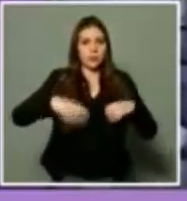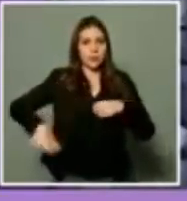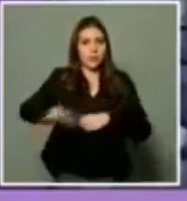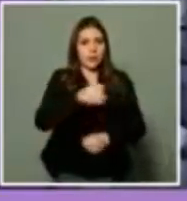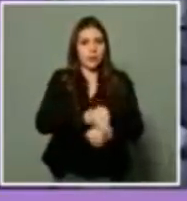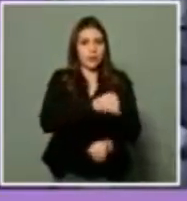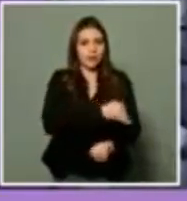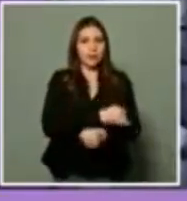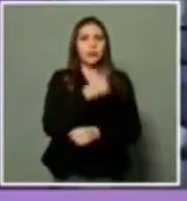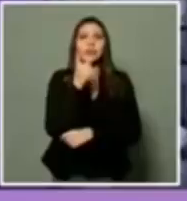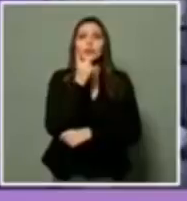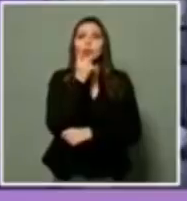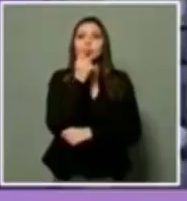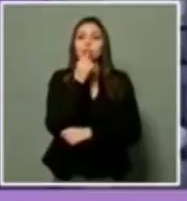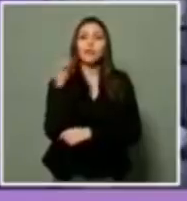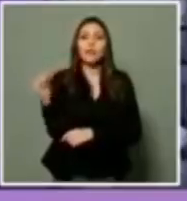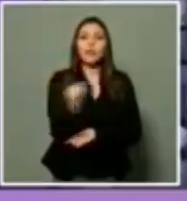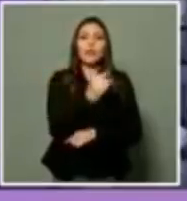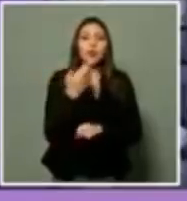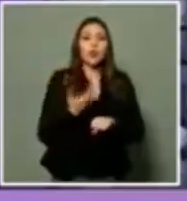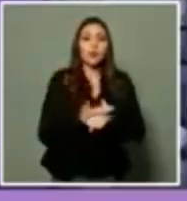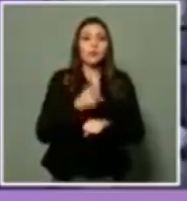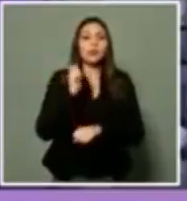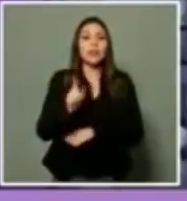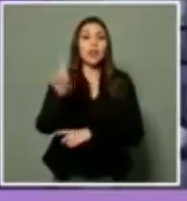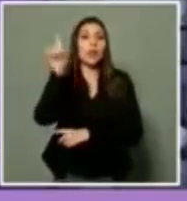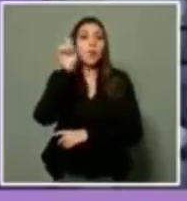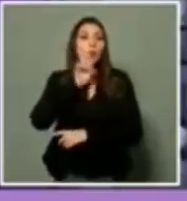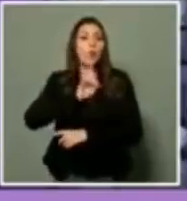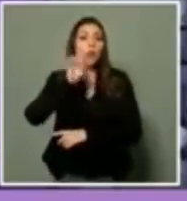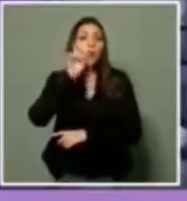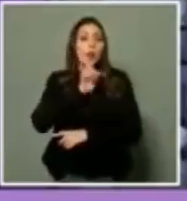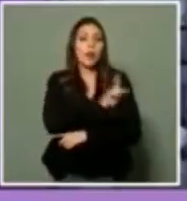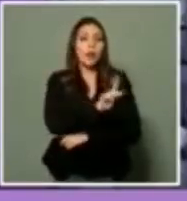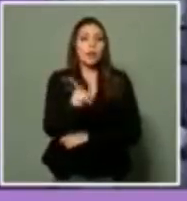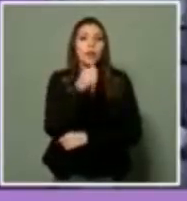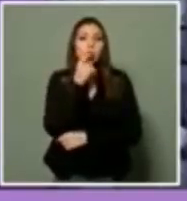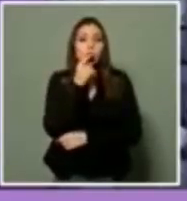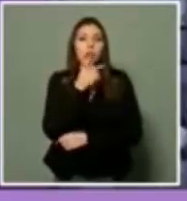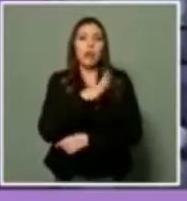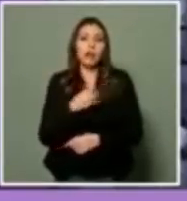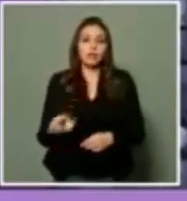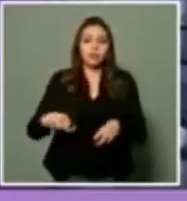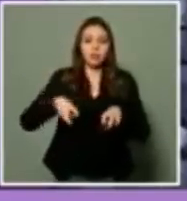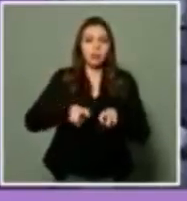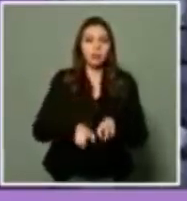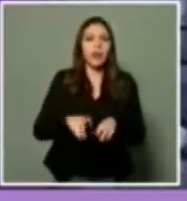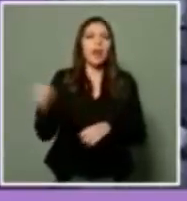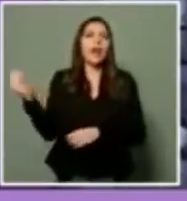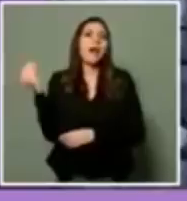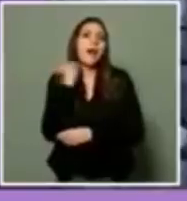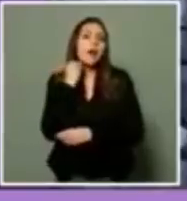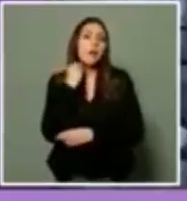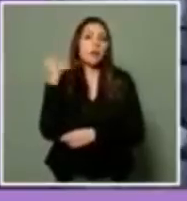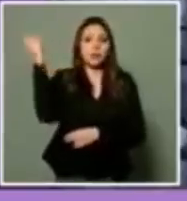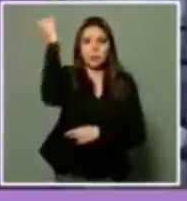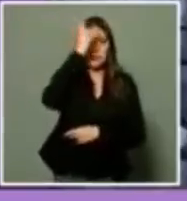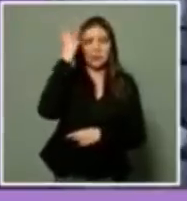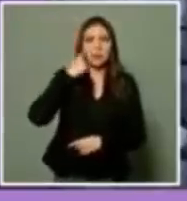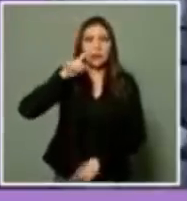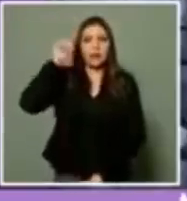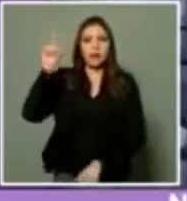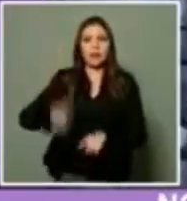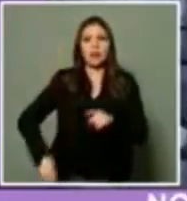grupo élite de mujeres policías acompañadas de abogadas y de psicólogas para evitar y erradicar la